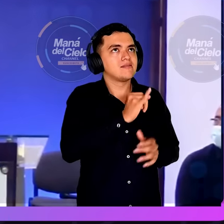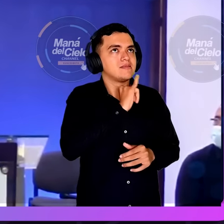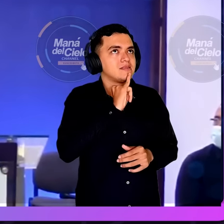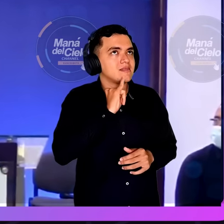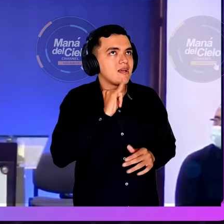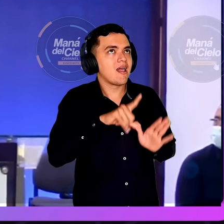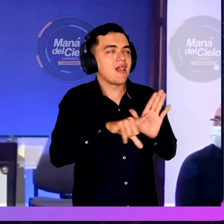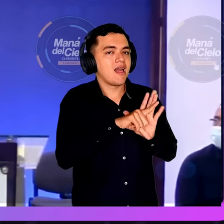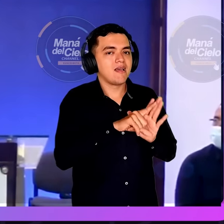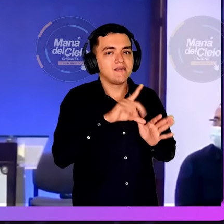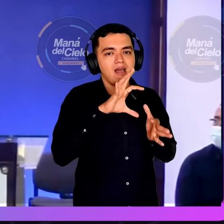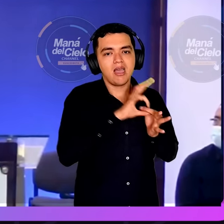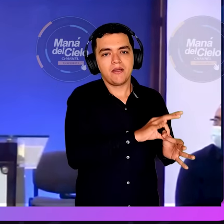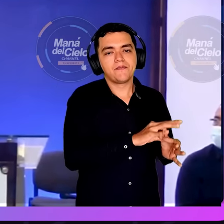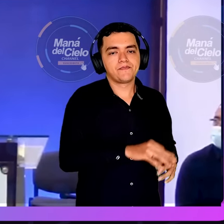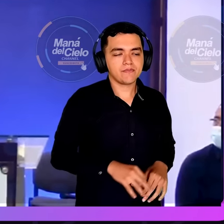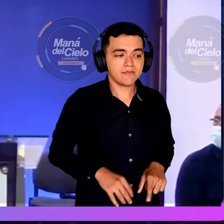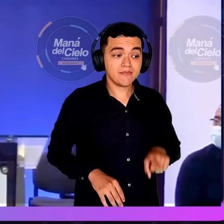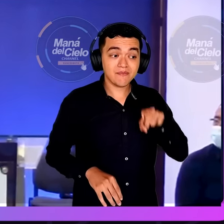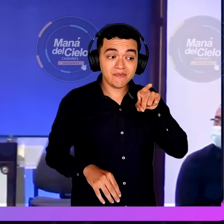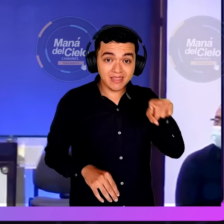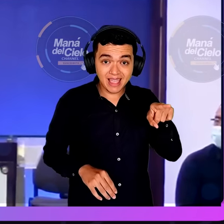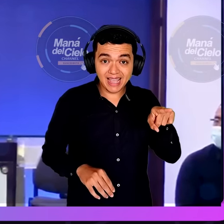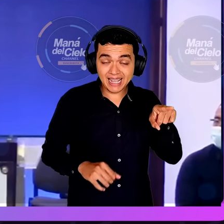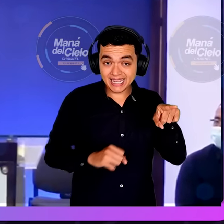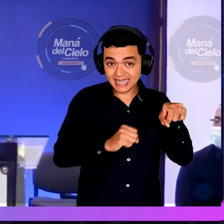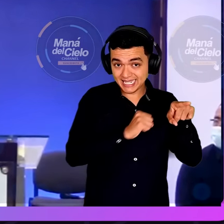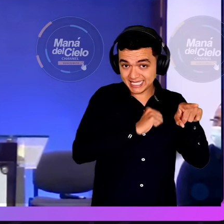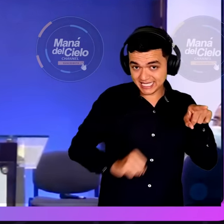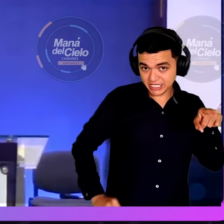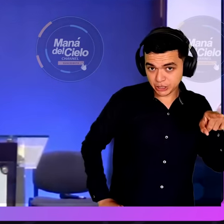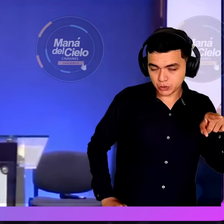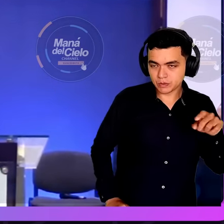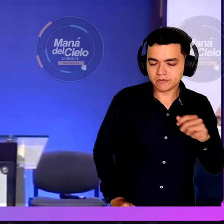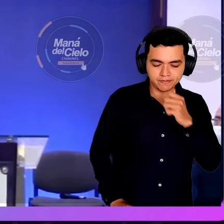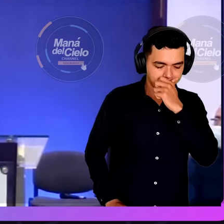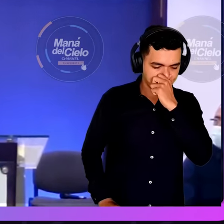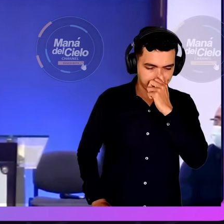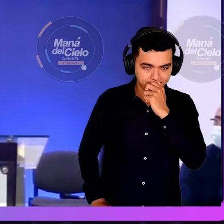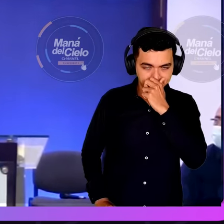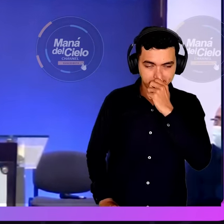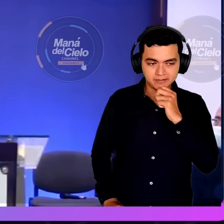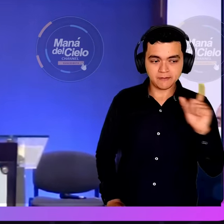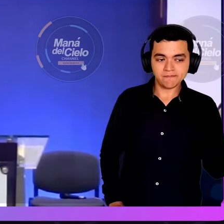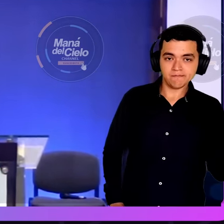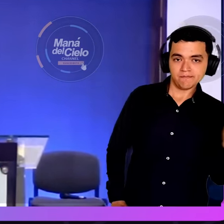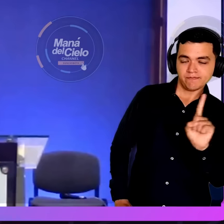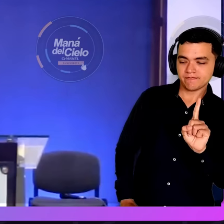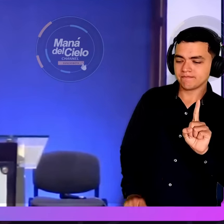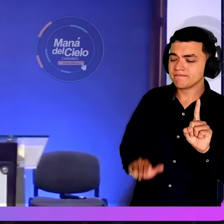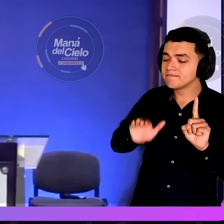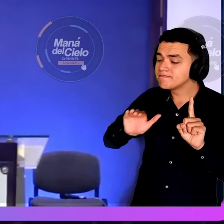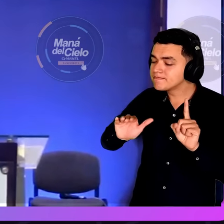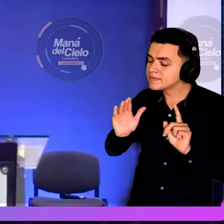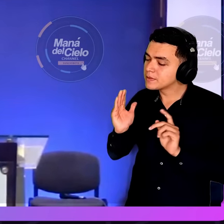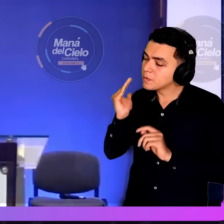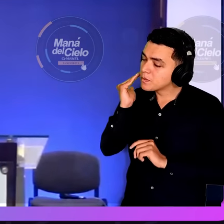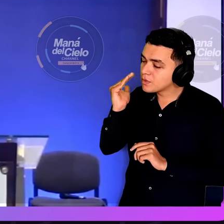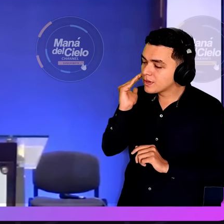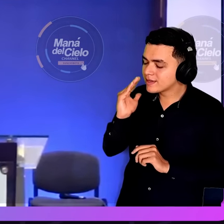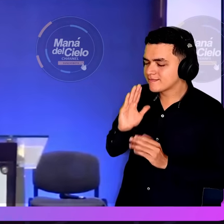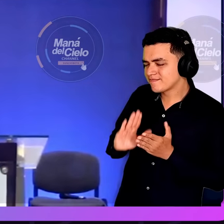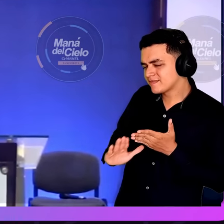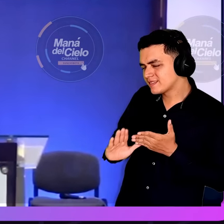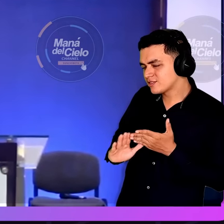estaban ahí ellos aferrados a su tradición, bueno, a su ley. Y resulta que, ay, el Señor dijo: